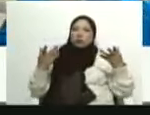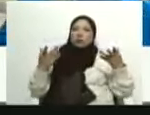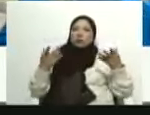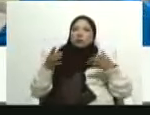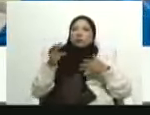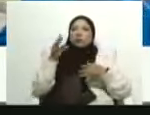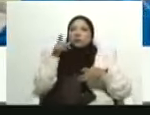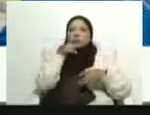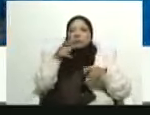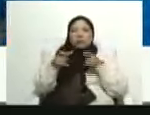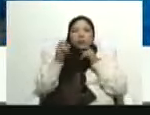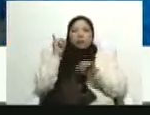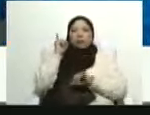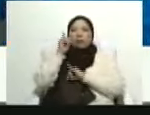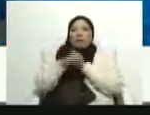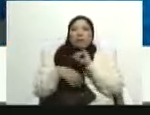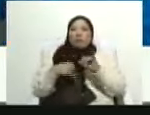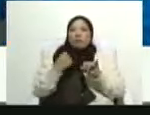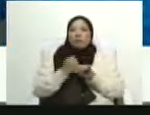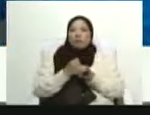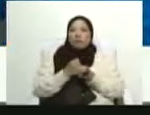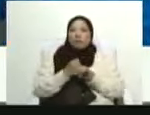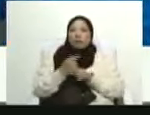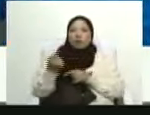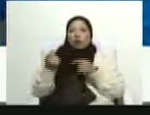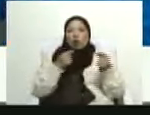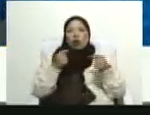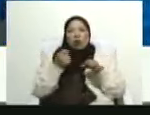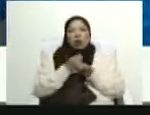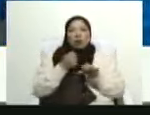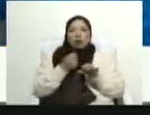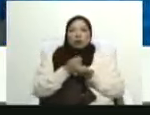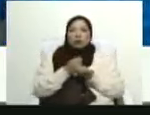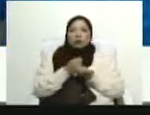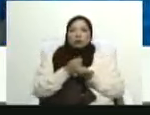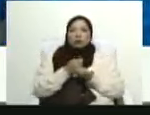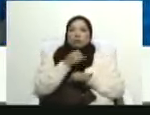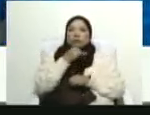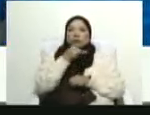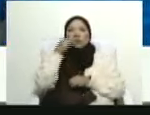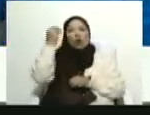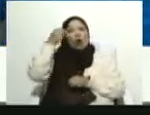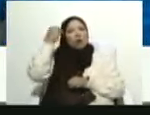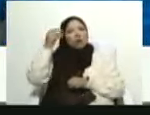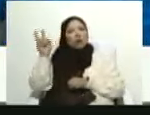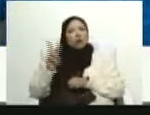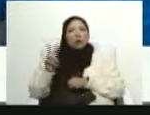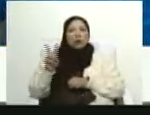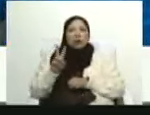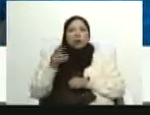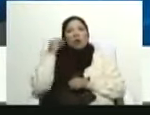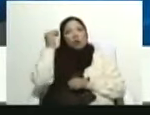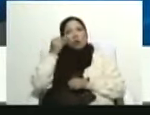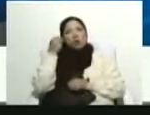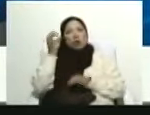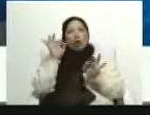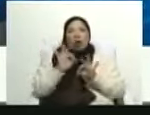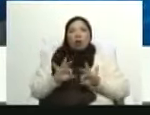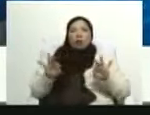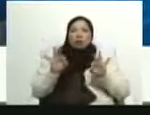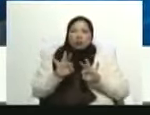Fiscalía, la Corte Penal Internacional, lo que ha tratado de crear, la matriz de opinión que ha tratado de crear, es una opinión